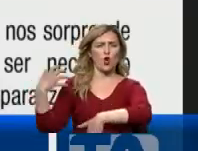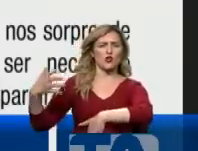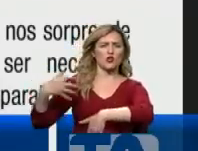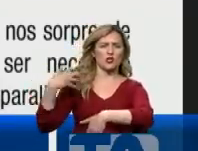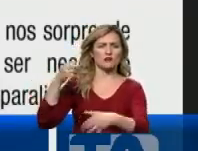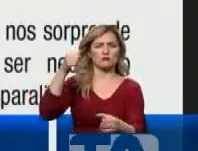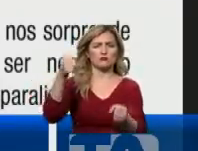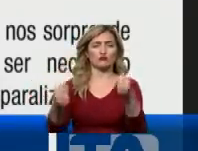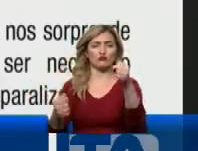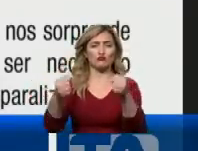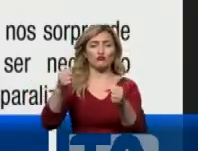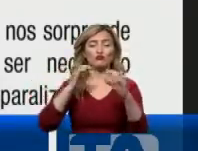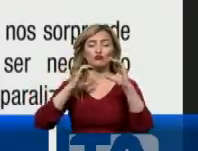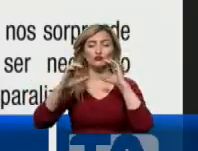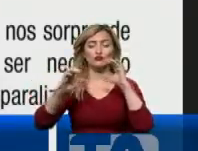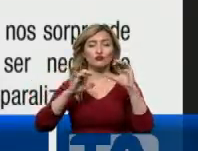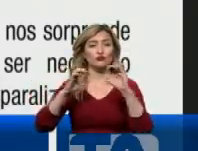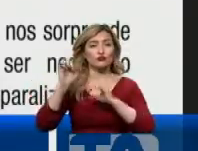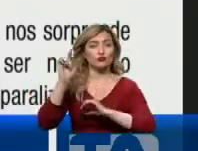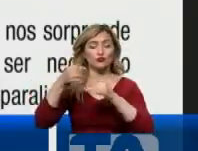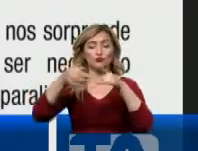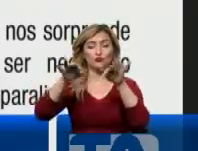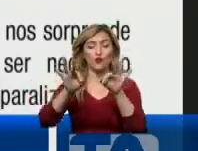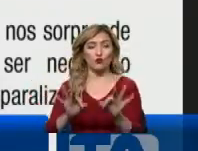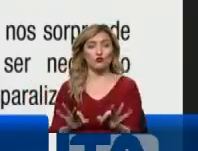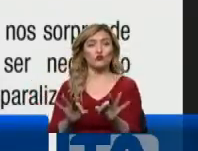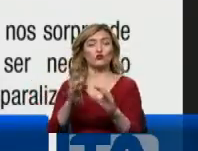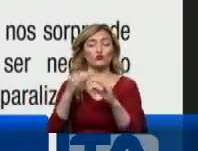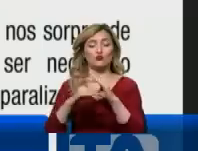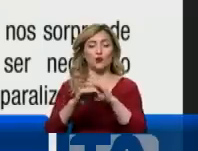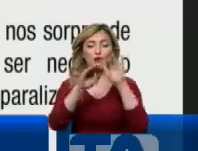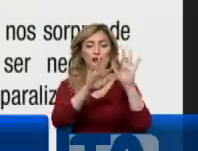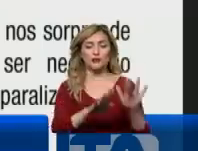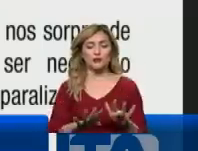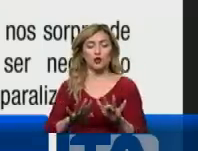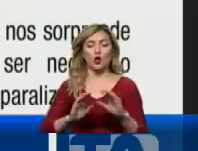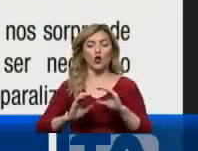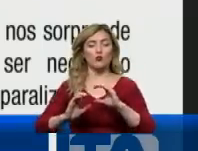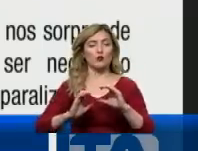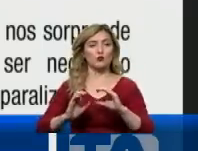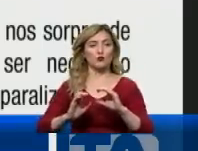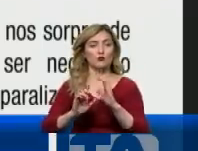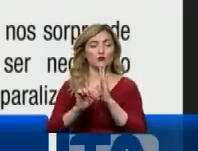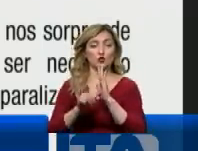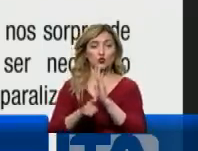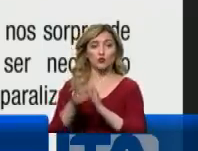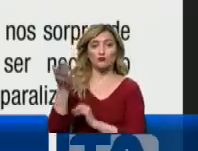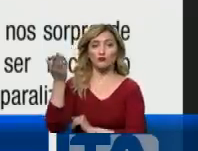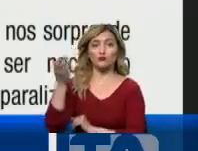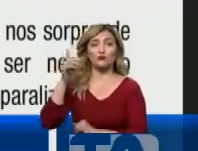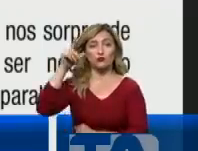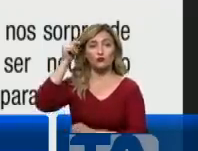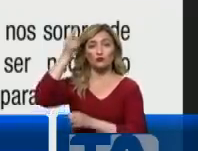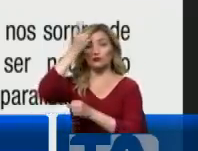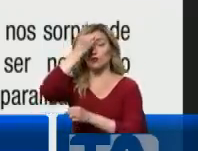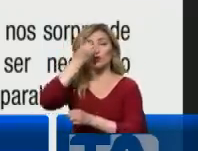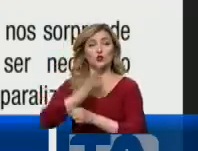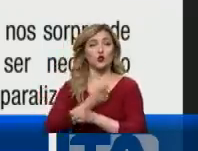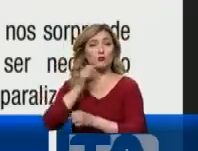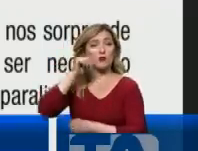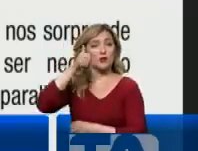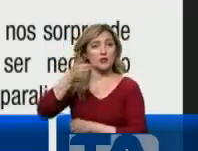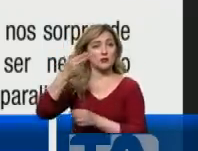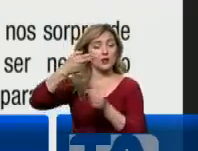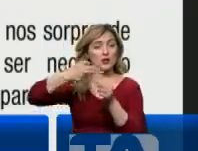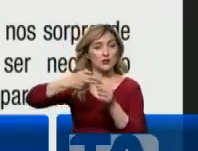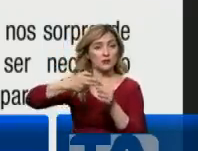transporte. Mediante un comunicado oficial enviado por la Secretaría de Comunicación hace pocos minutos, el gobierno decidió